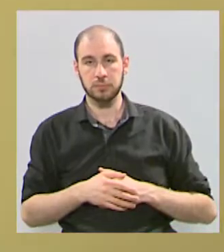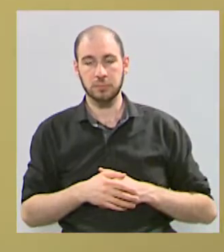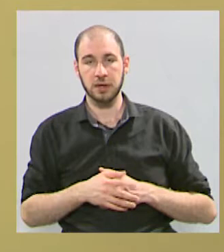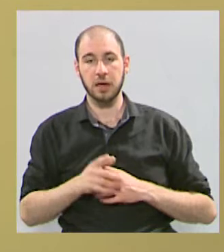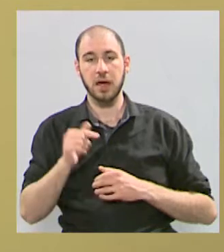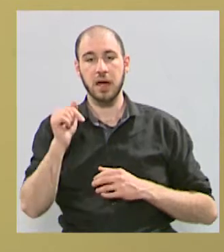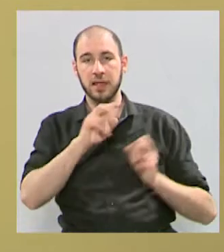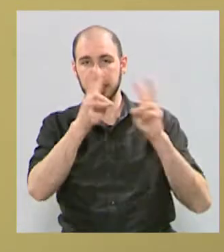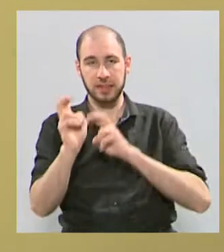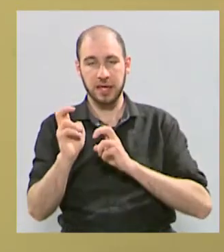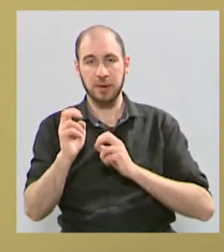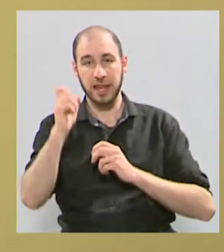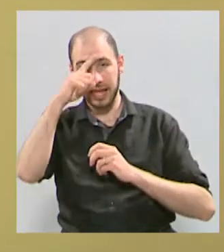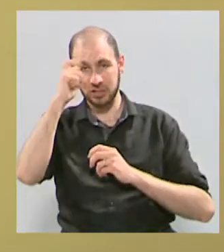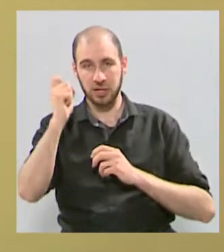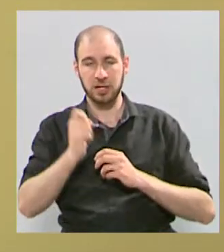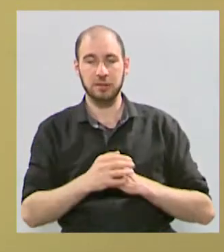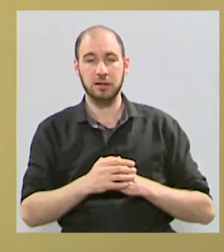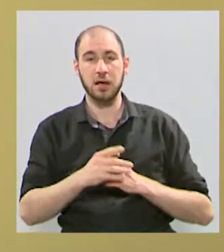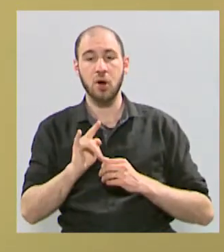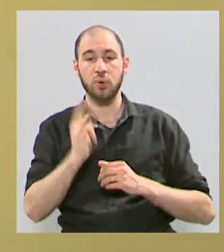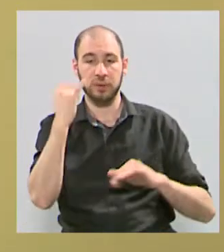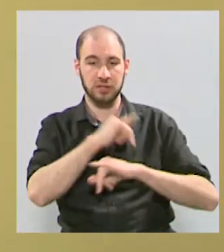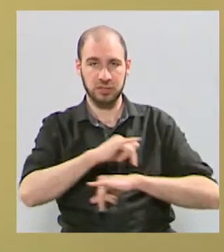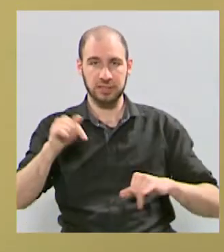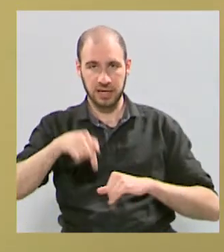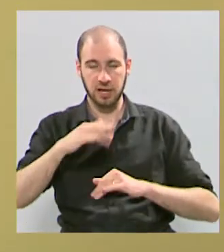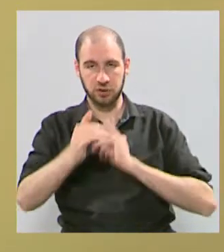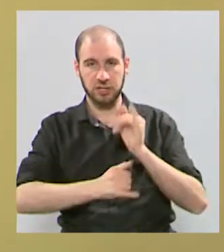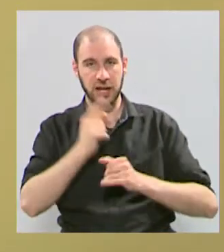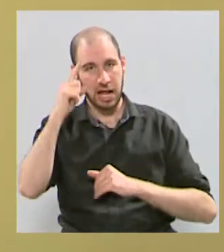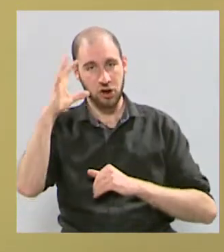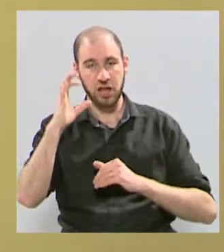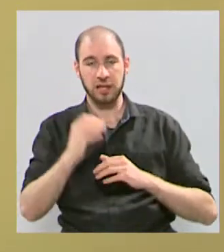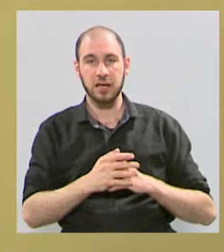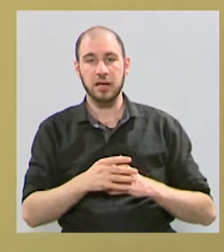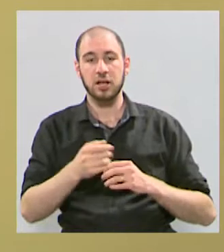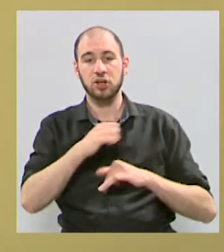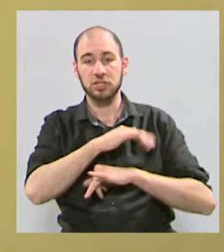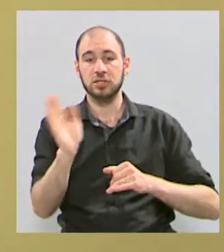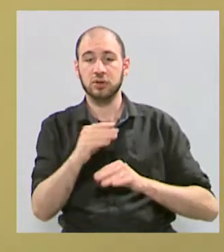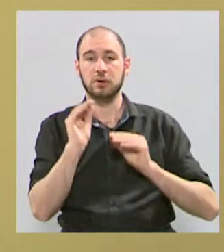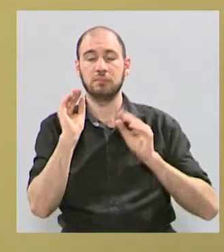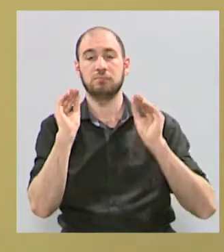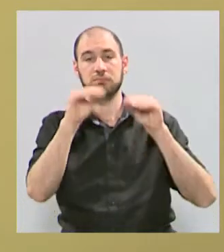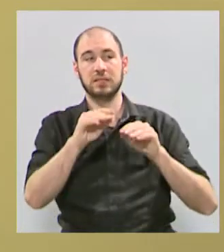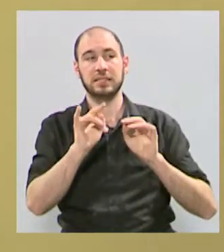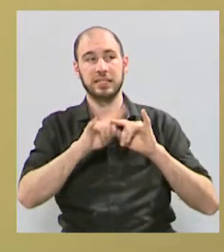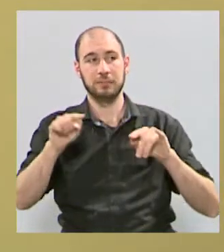Bien, pasamos al plano nacional en Universidad Noticias. Acordate que todas estas noticias están en el sitio